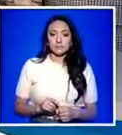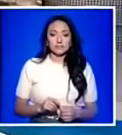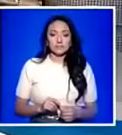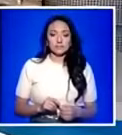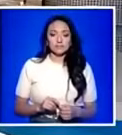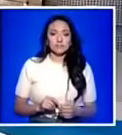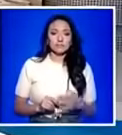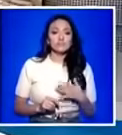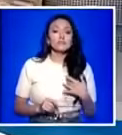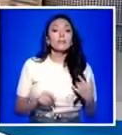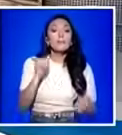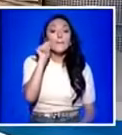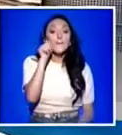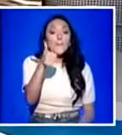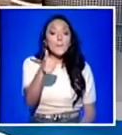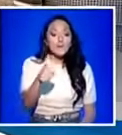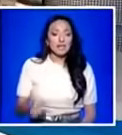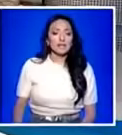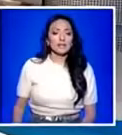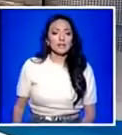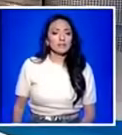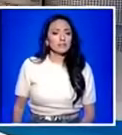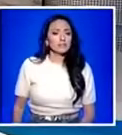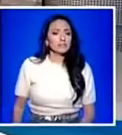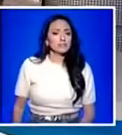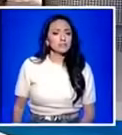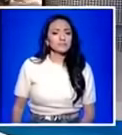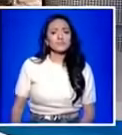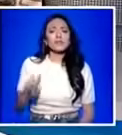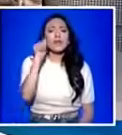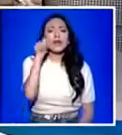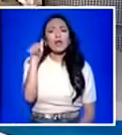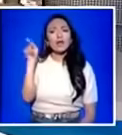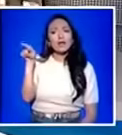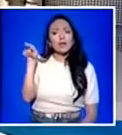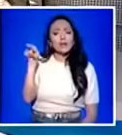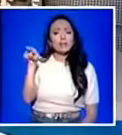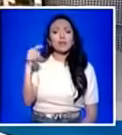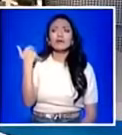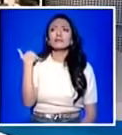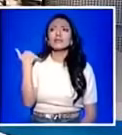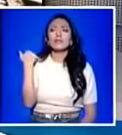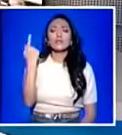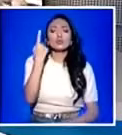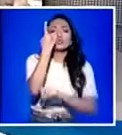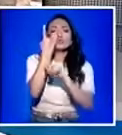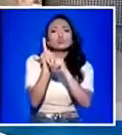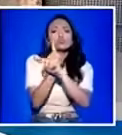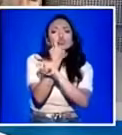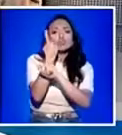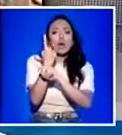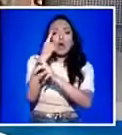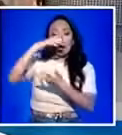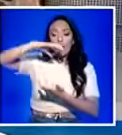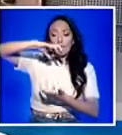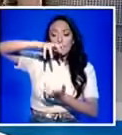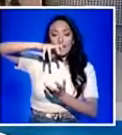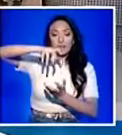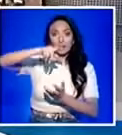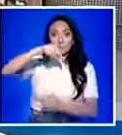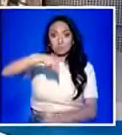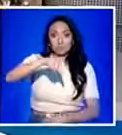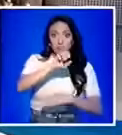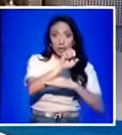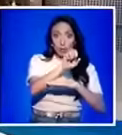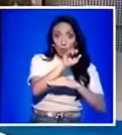Mañana se llevará a cabo la Hora del Planeta bajo el lema Apaga la luz, dale una hora al planeta. Ecuador es parte de los